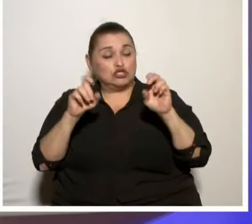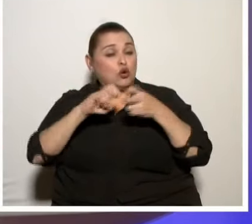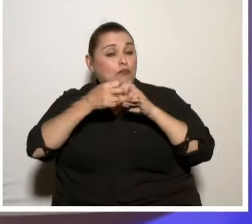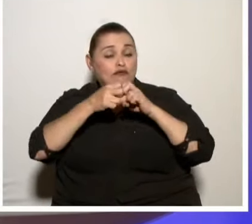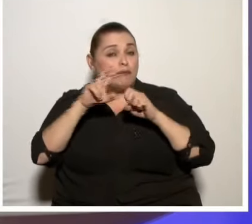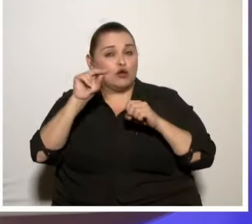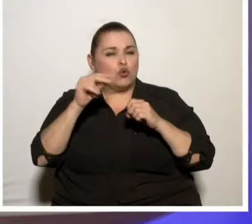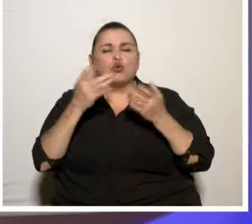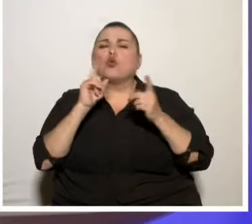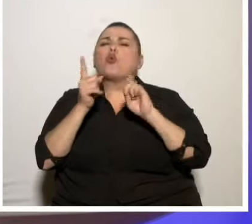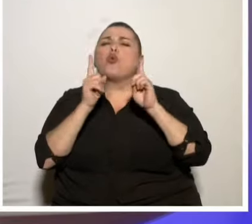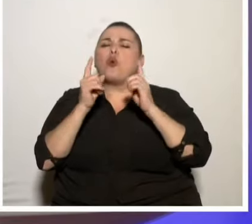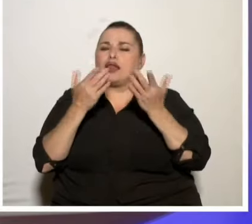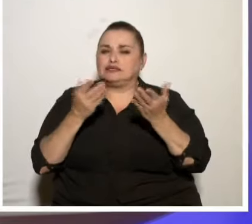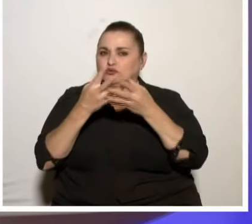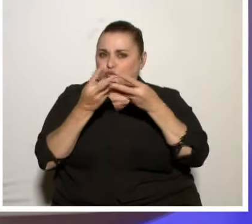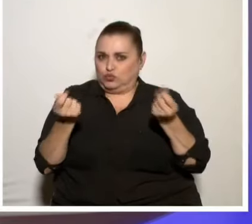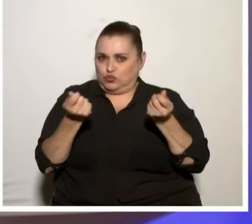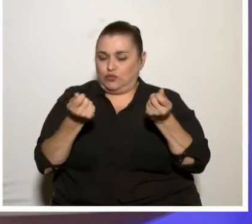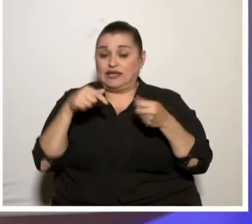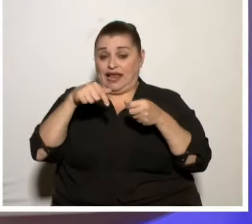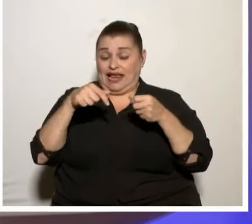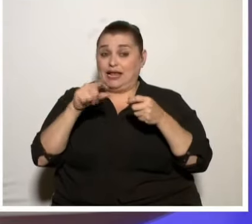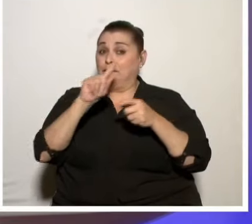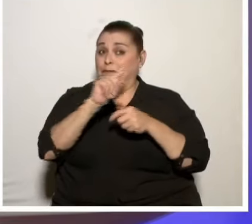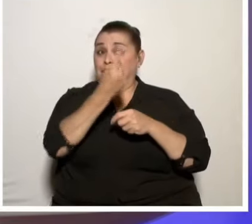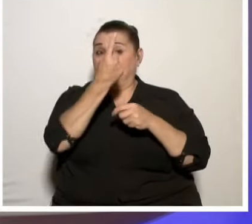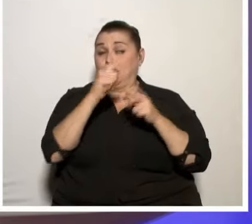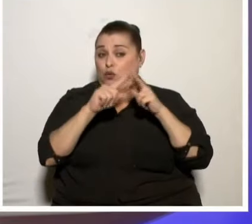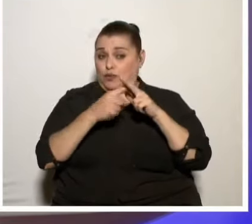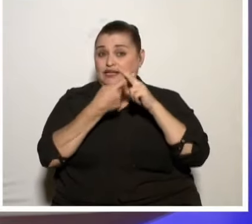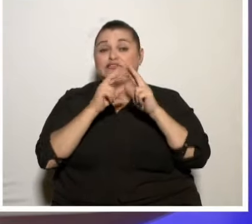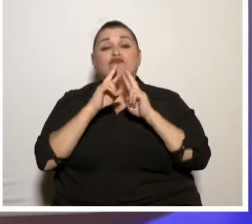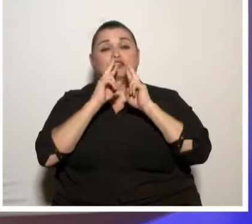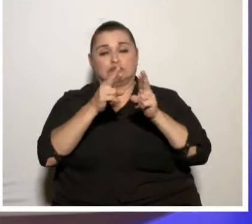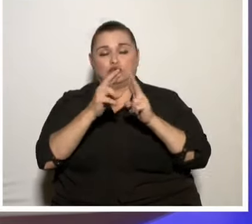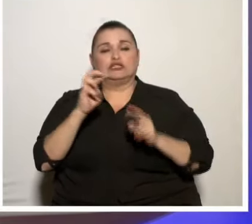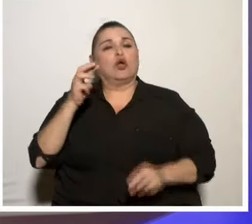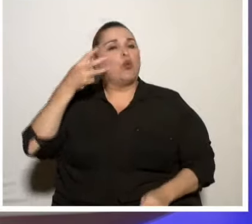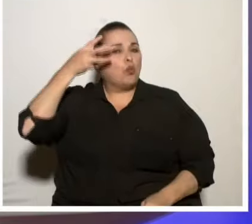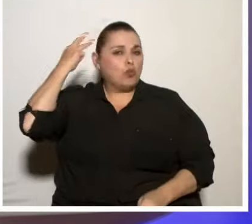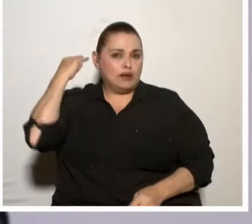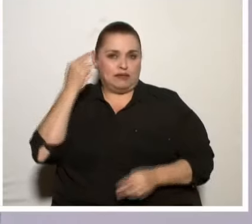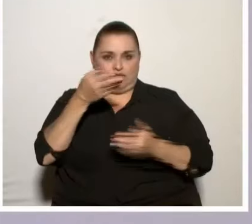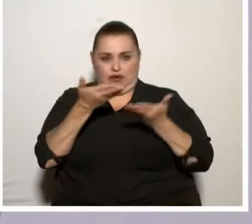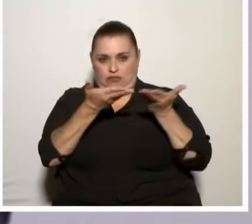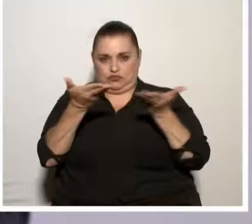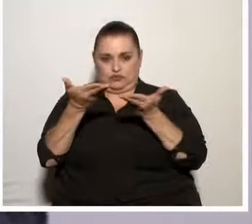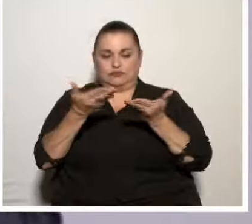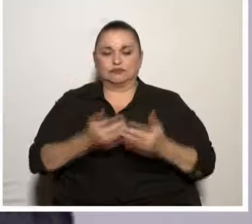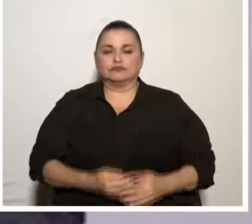cuál es su propuesta. En esta ronda inicia con la respuesta de don Welmer Ramos.